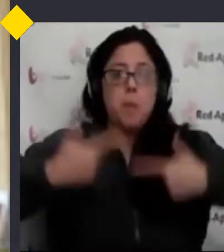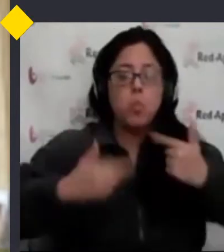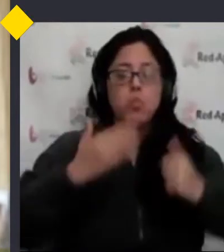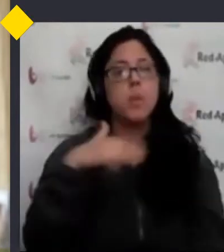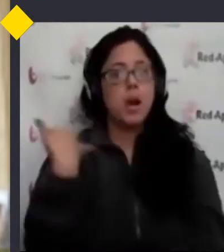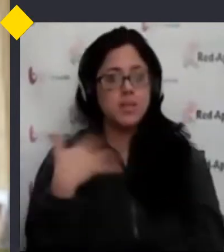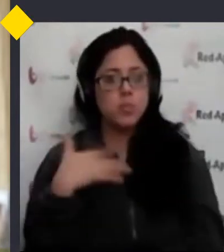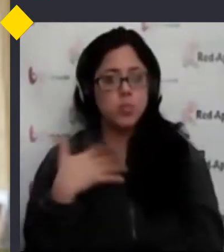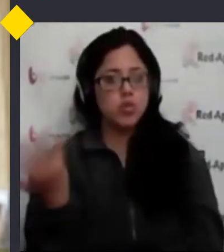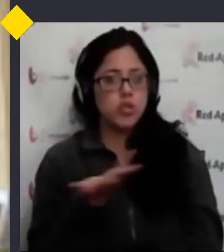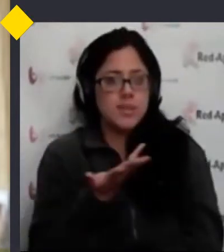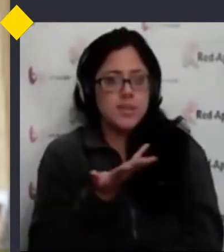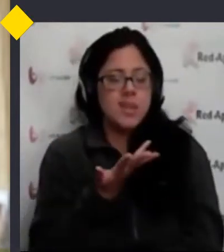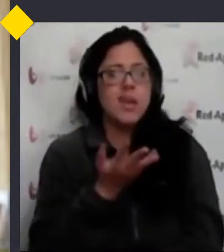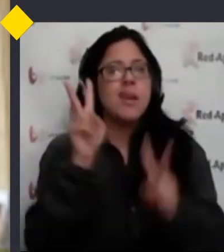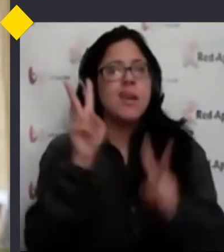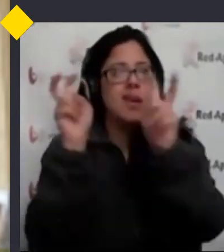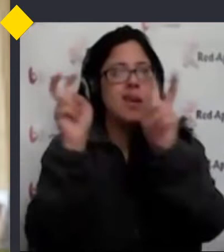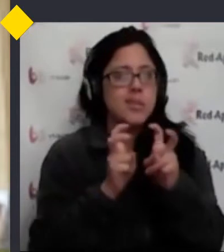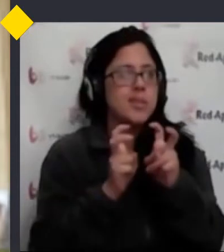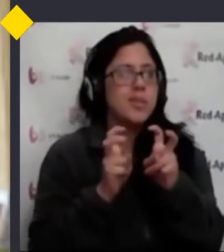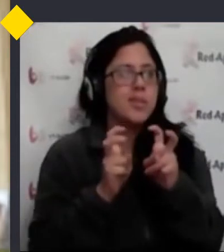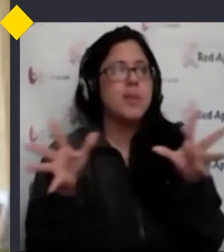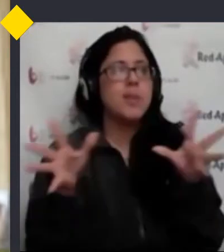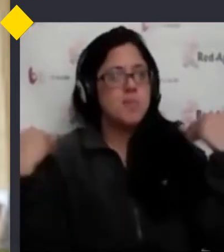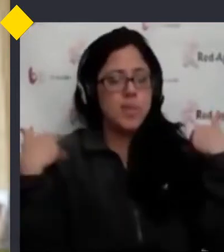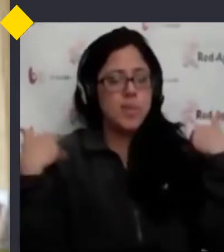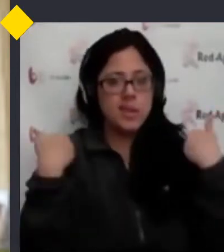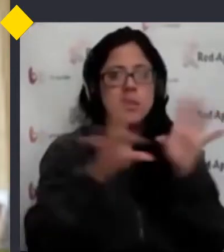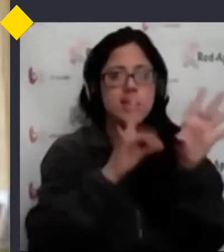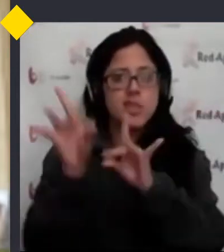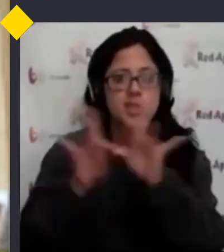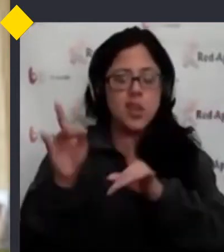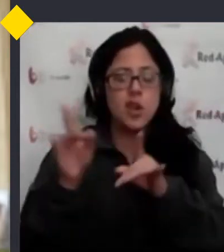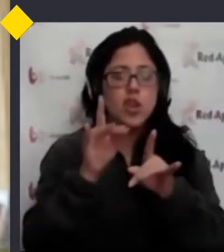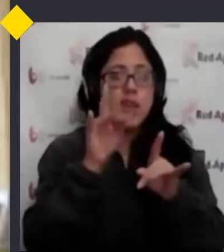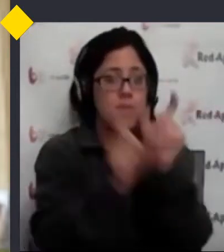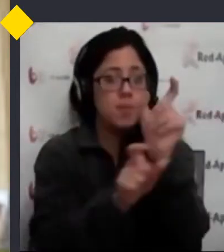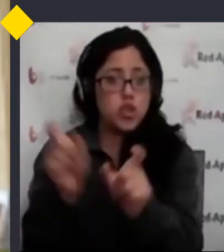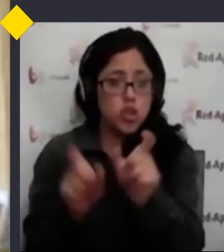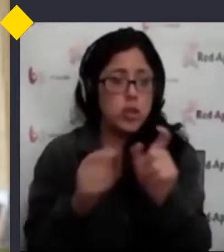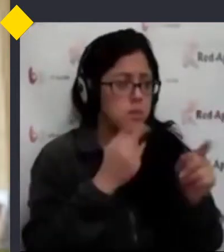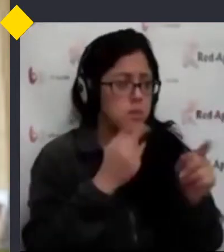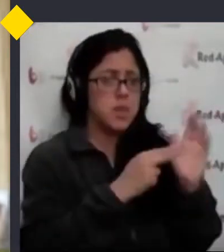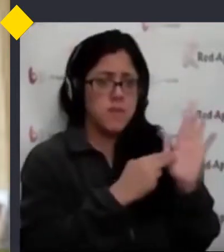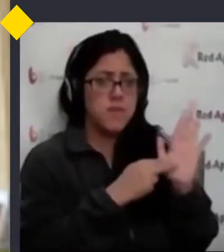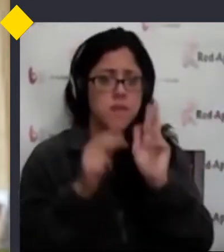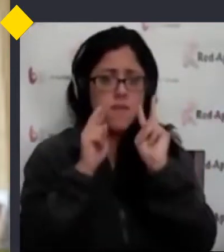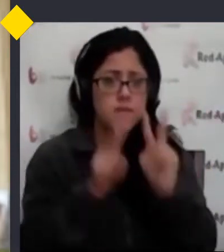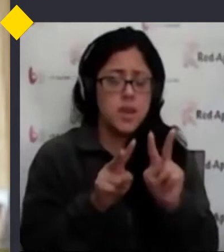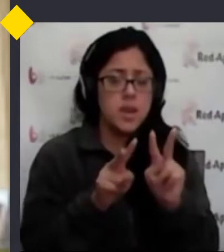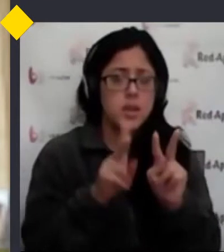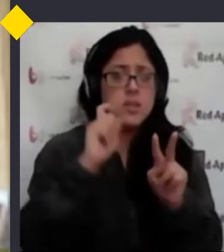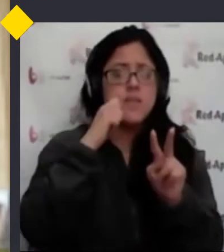las prácticas de selección, de atracción de talento, esto también se refleje. Se refleje en el fondo de no dejar a